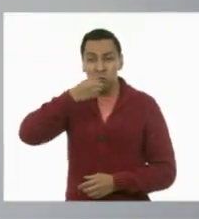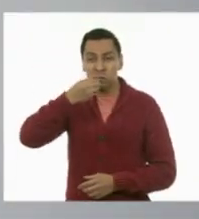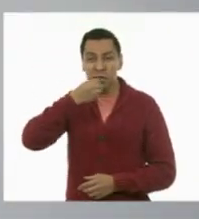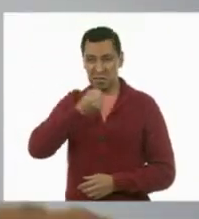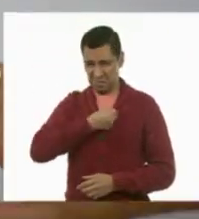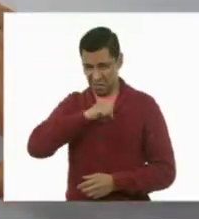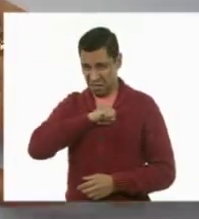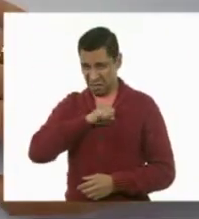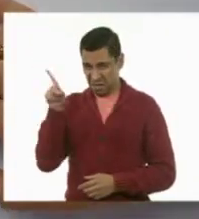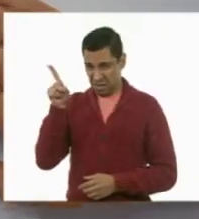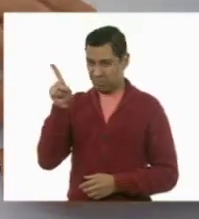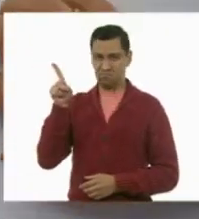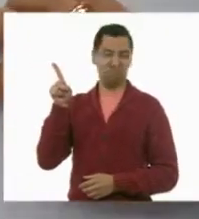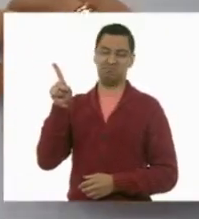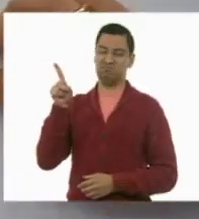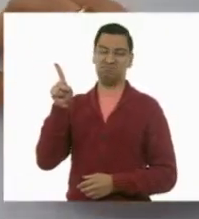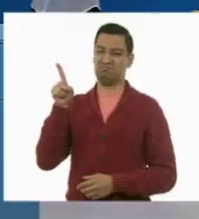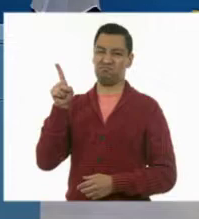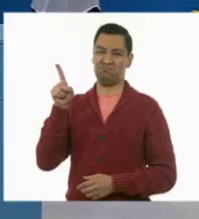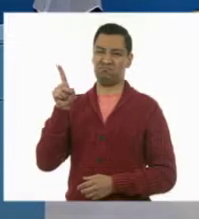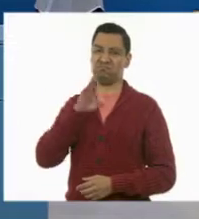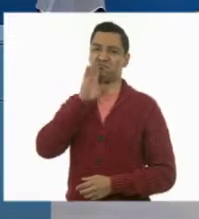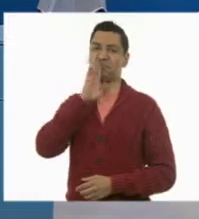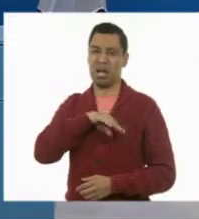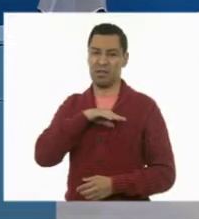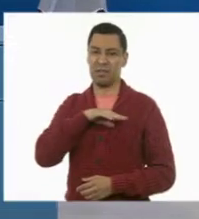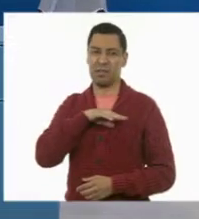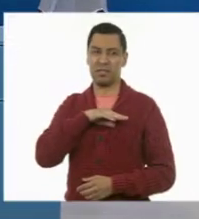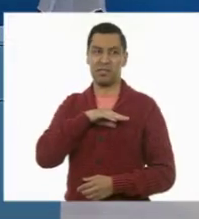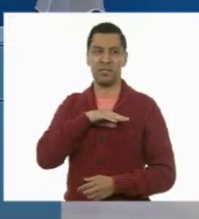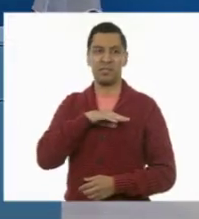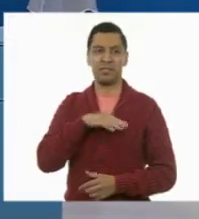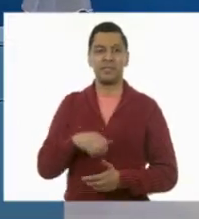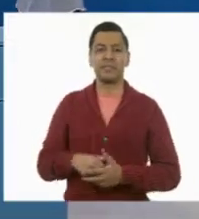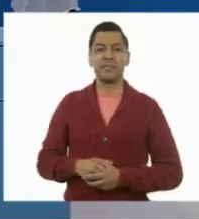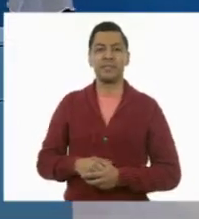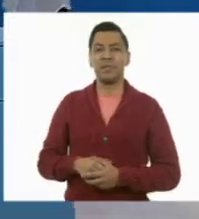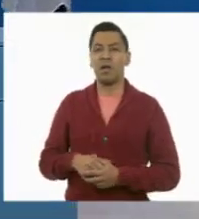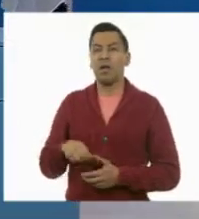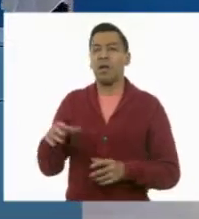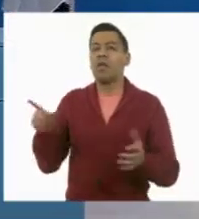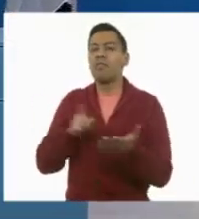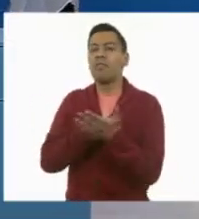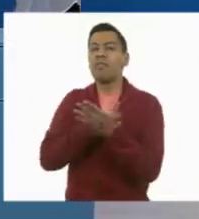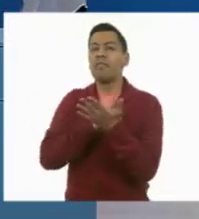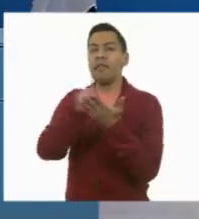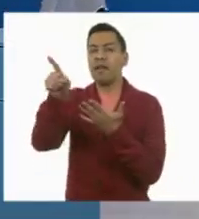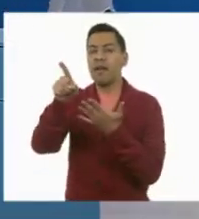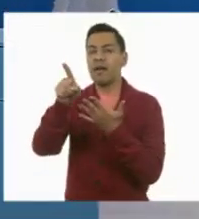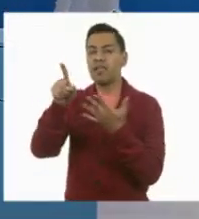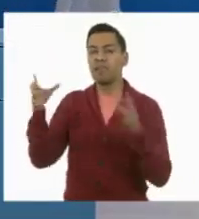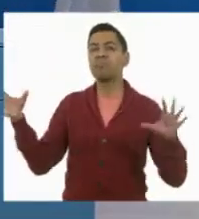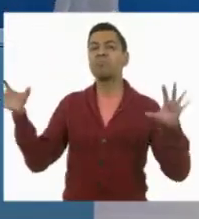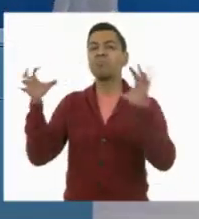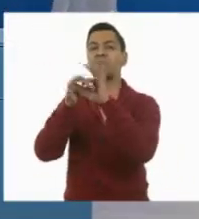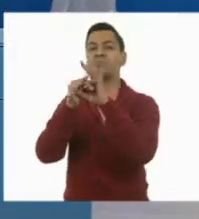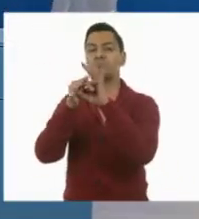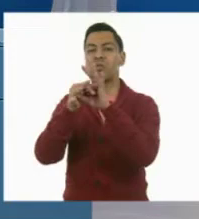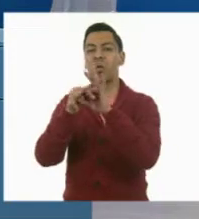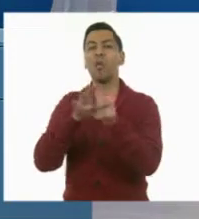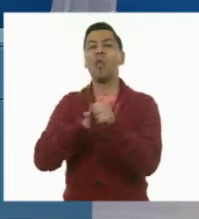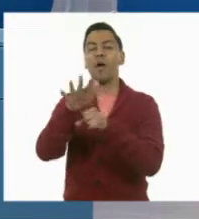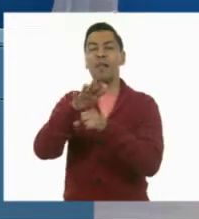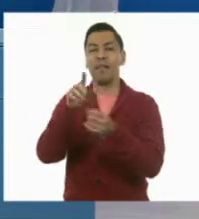poco saludable. Sí. ¿Y cuál más? ¿Cuál crees que sea su pareja del derecho? En la tarjeta debe de venir lo